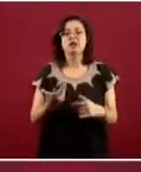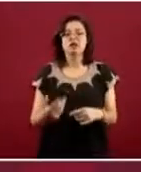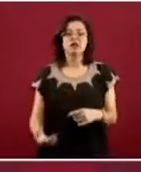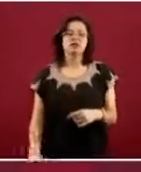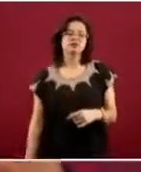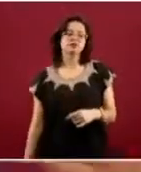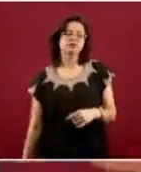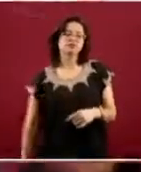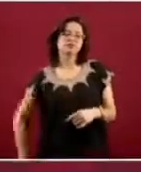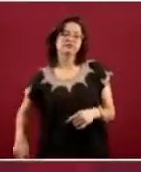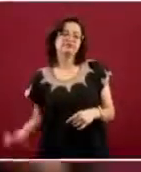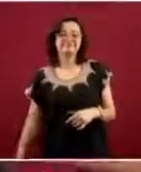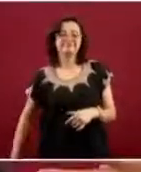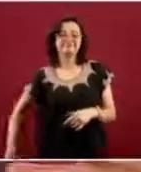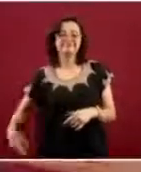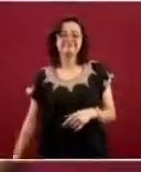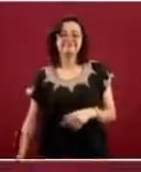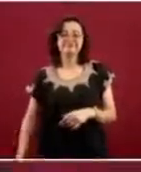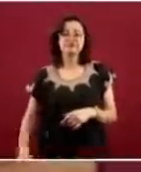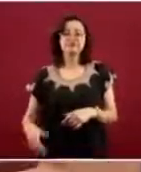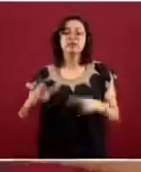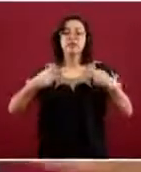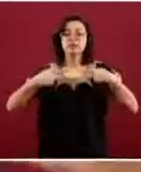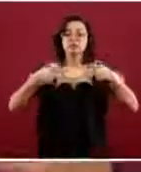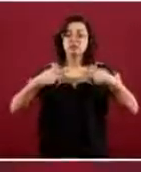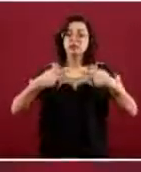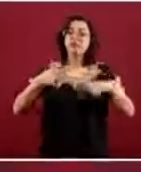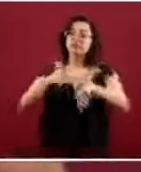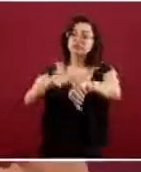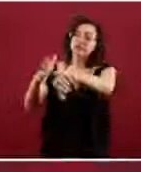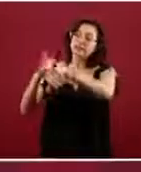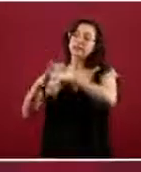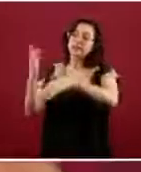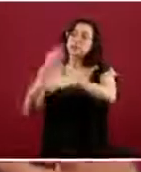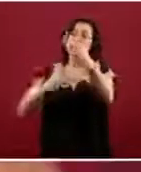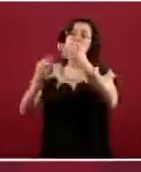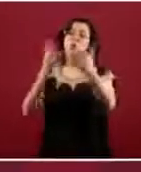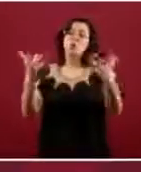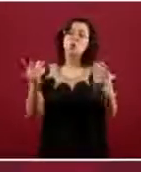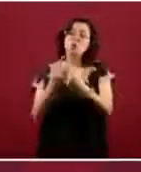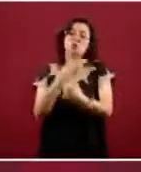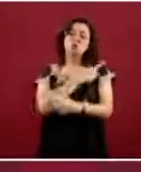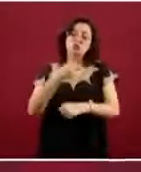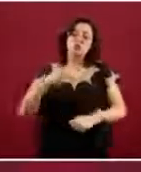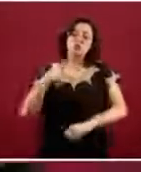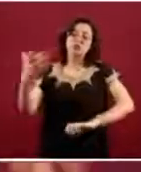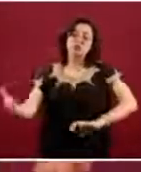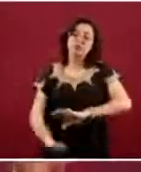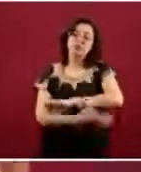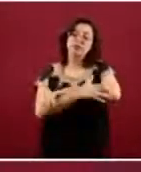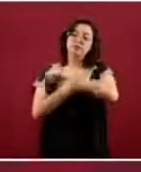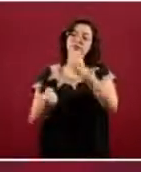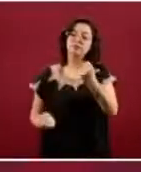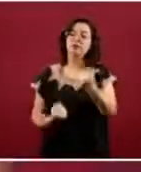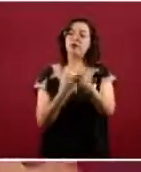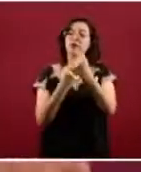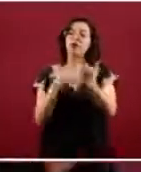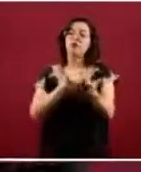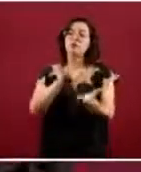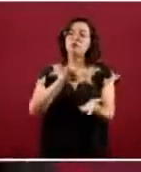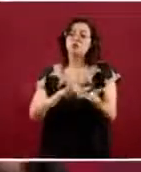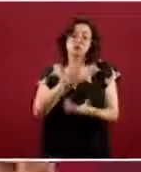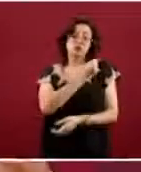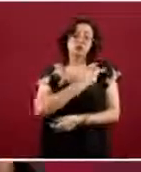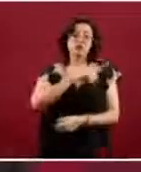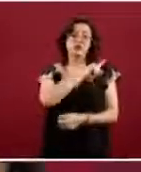esas personas a que se involucren con este sentido de solidaridad de todas y todos para contener un fenómeno que